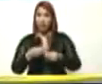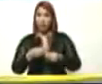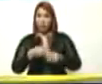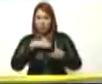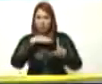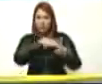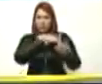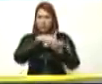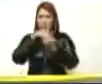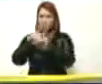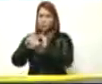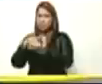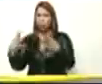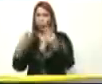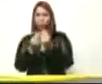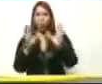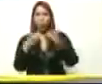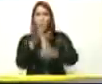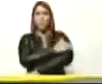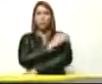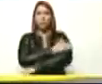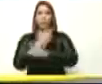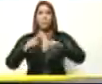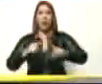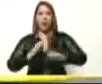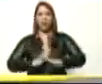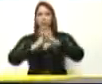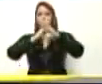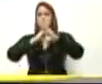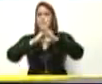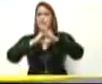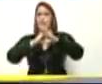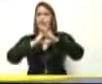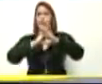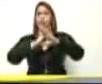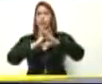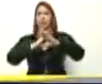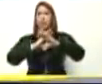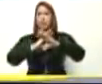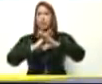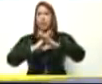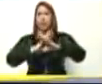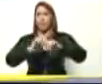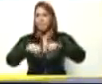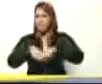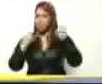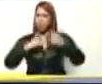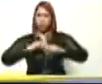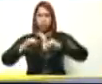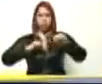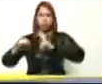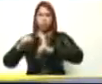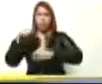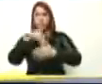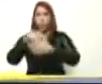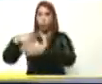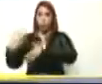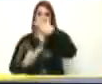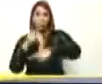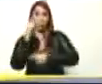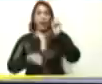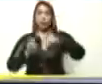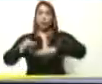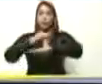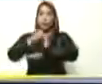con sectores, de la derecha, para, neutralizar, y desmovilizar, el voto revolucionario, en algún municipio, en